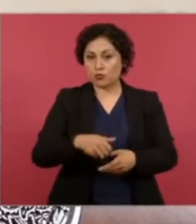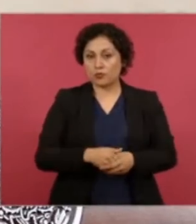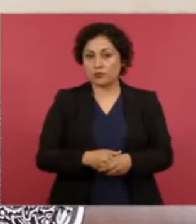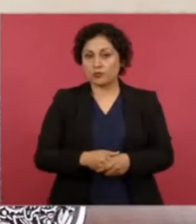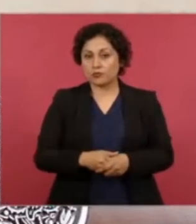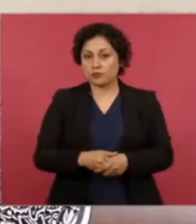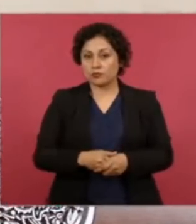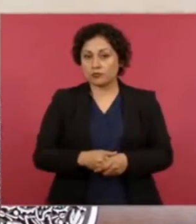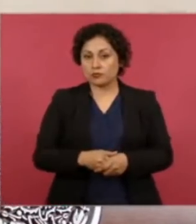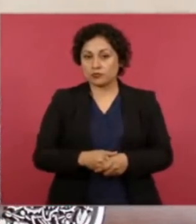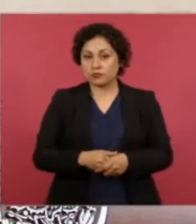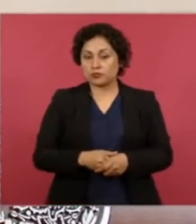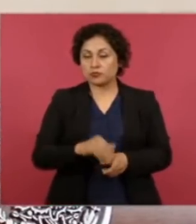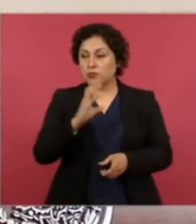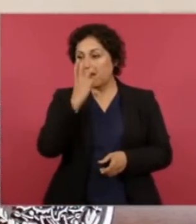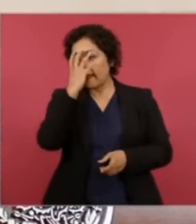lo aceptaban.